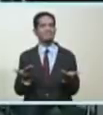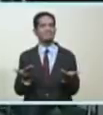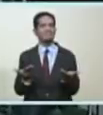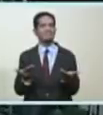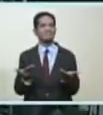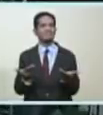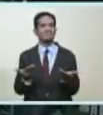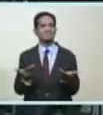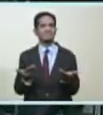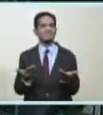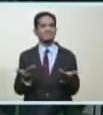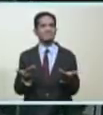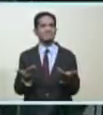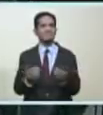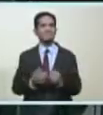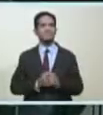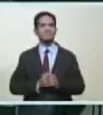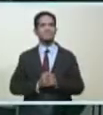Todavía